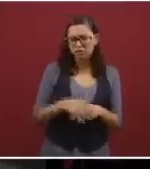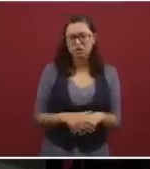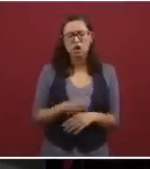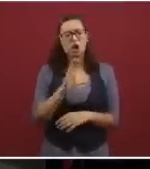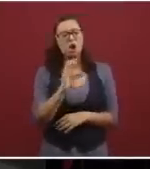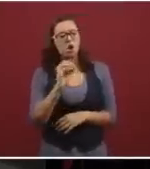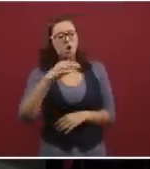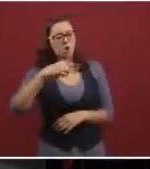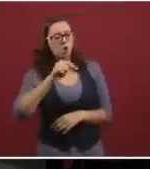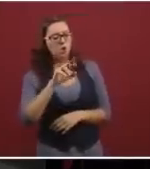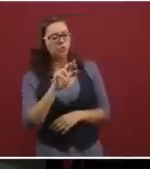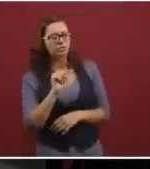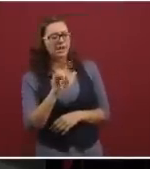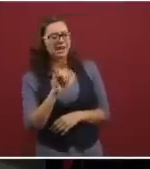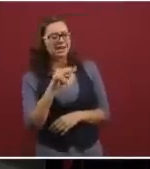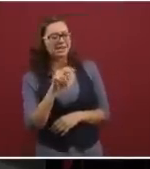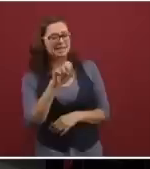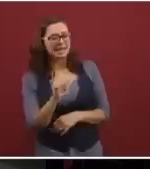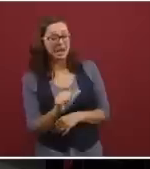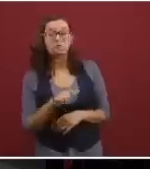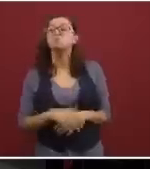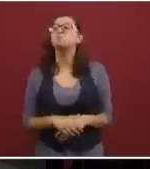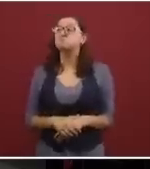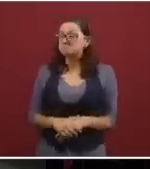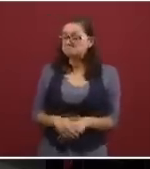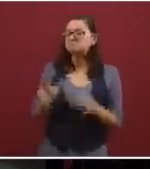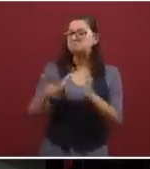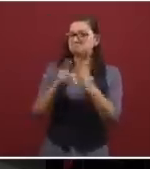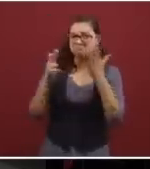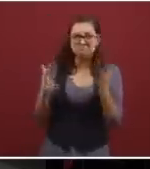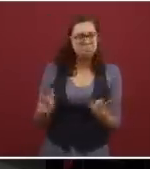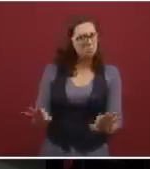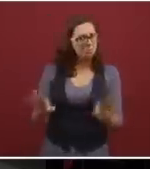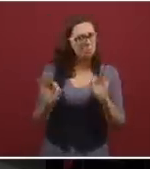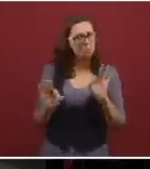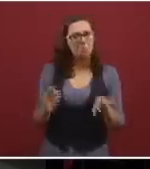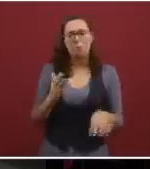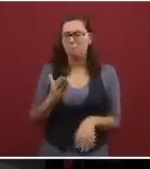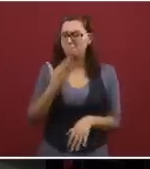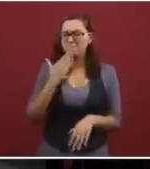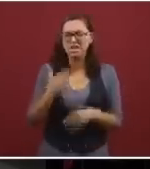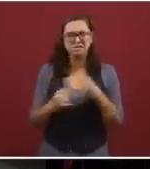Contralínea. Sí, es una muy buena revista.